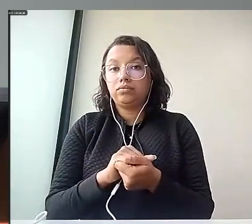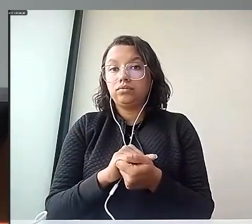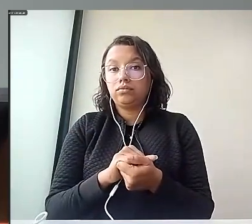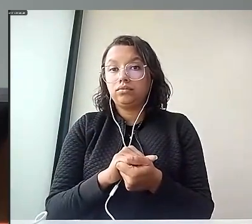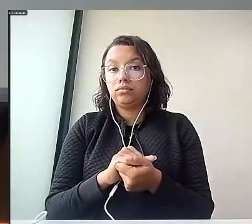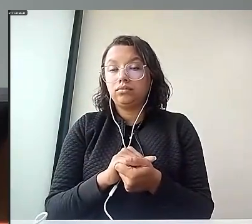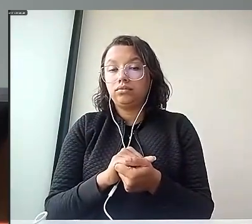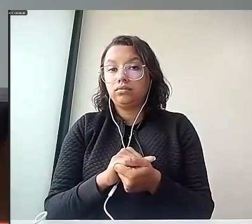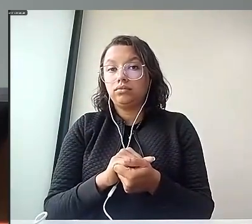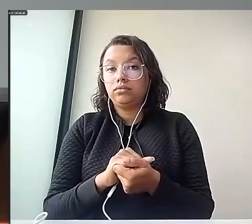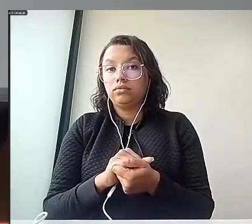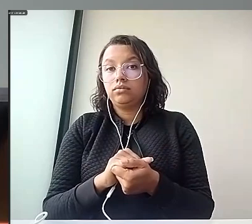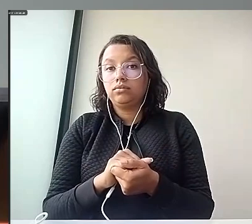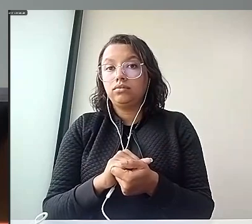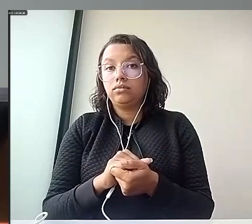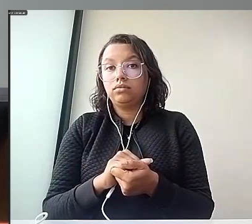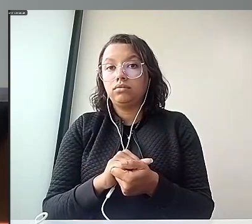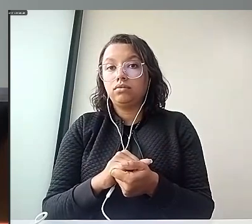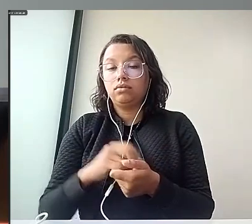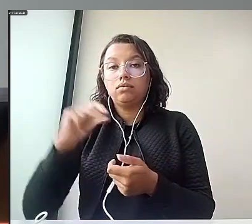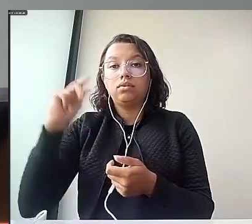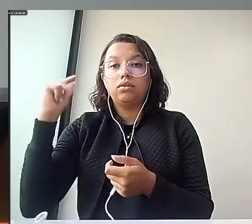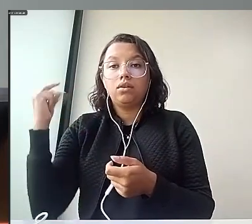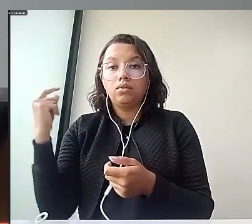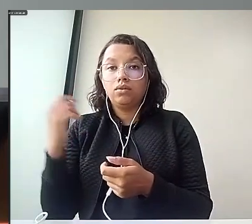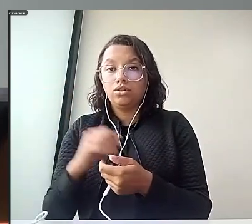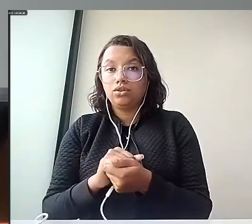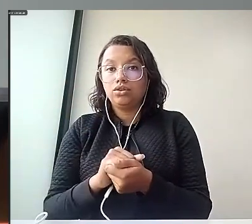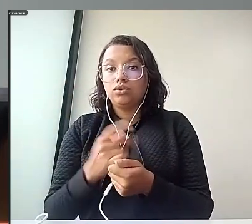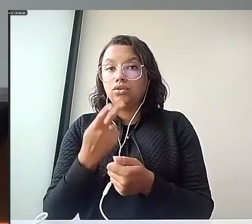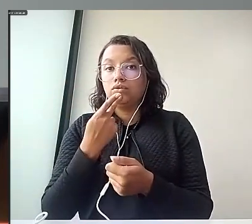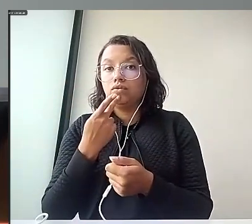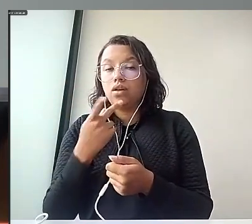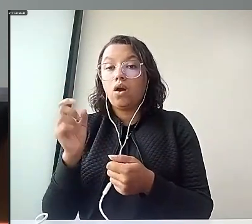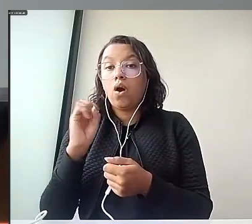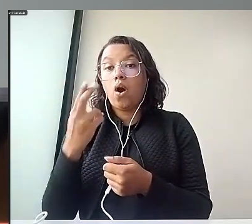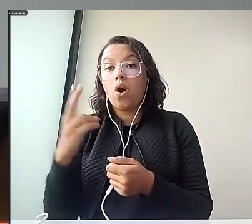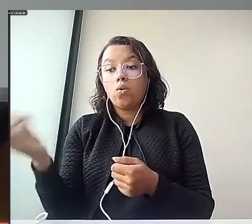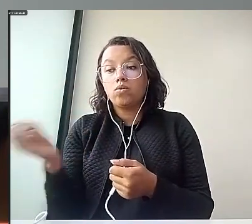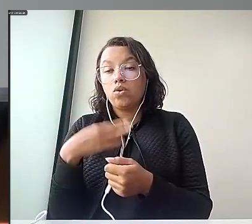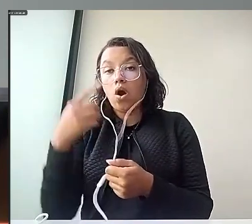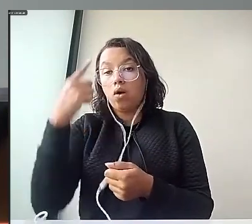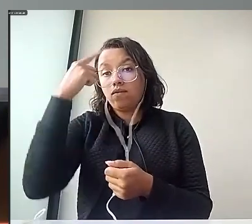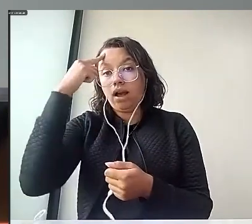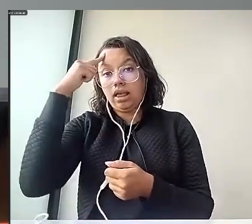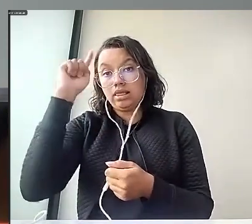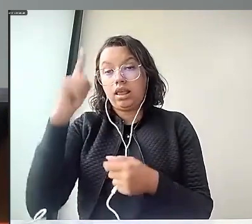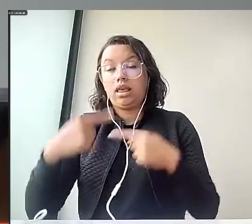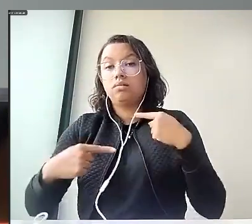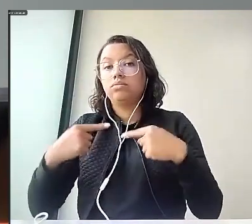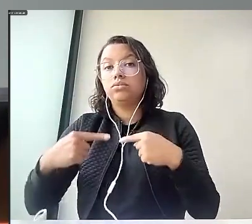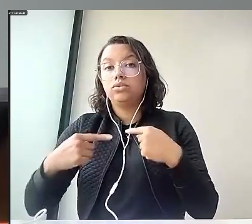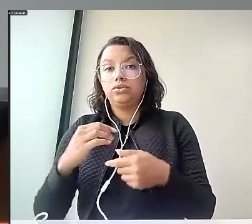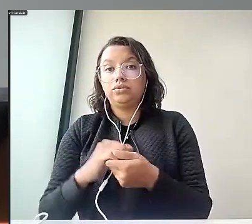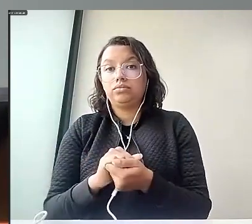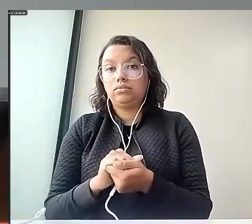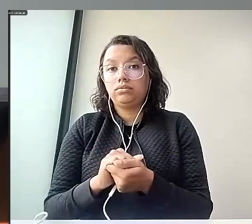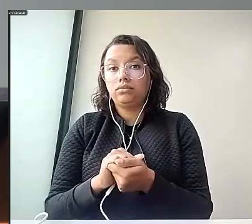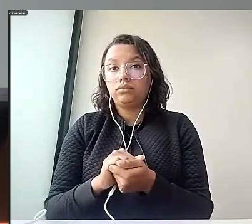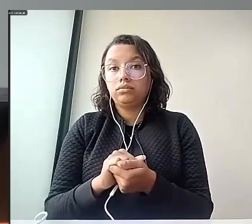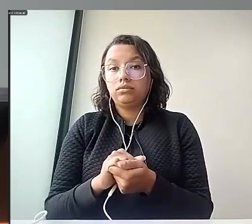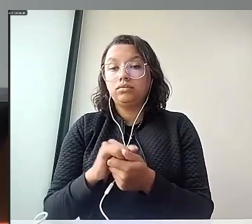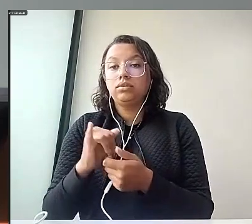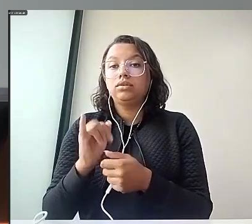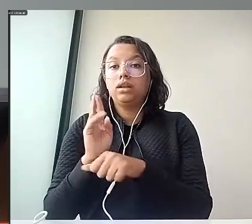reemplazo del antiguo régimen con una nueva ideología política total. Y se presentan